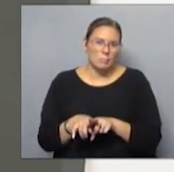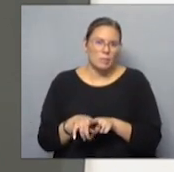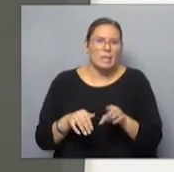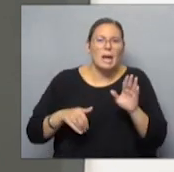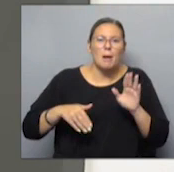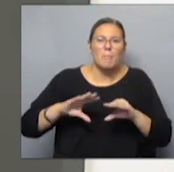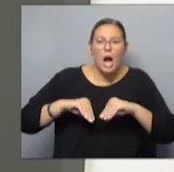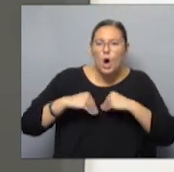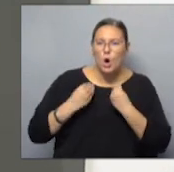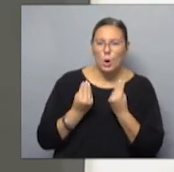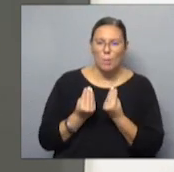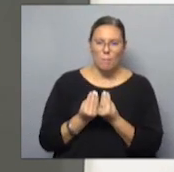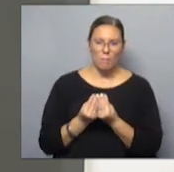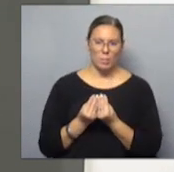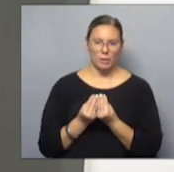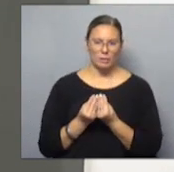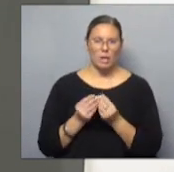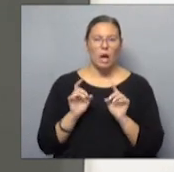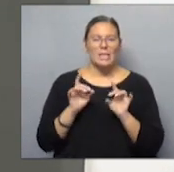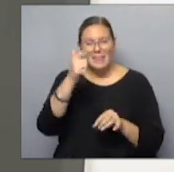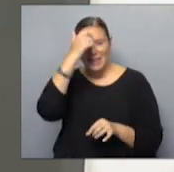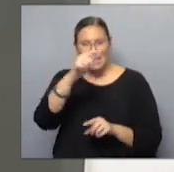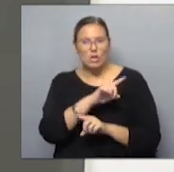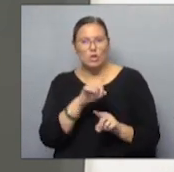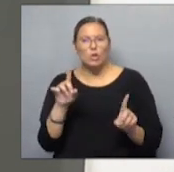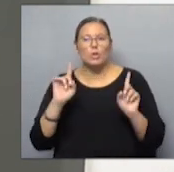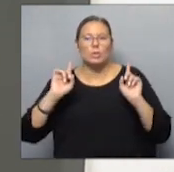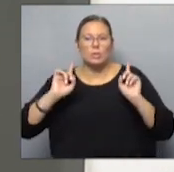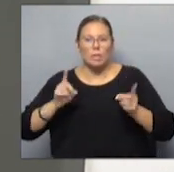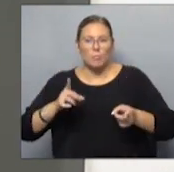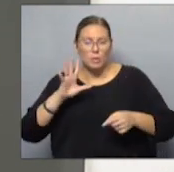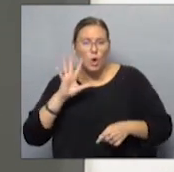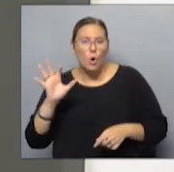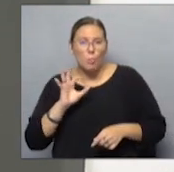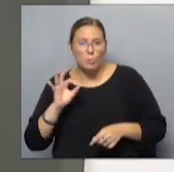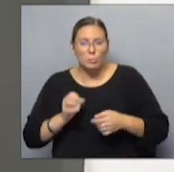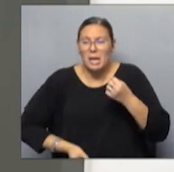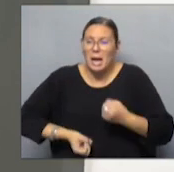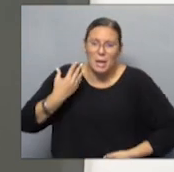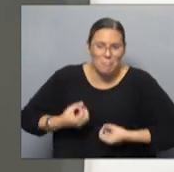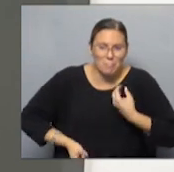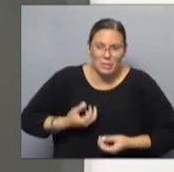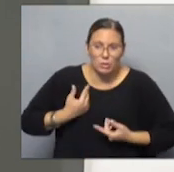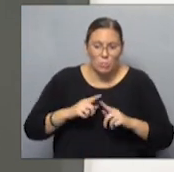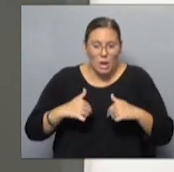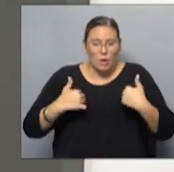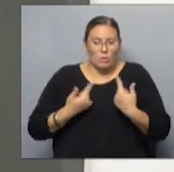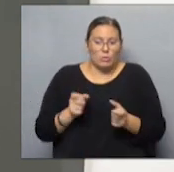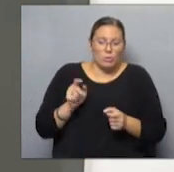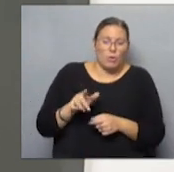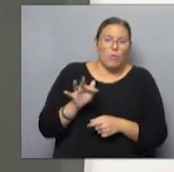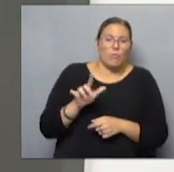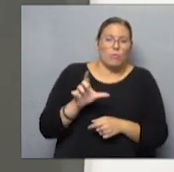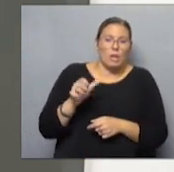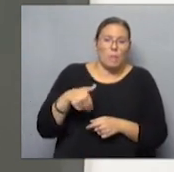las más completas a nivel no solo técnico, sino a nivel de posibilidad de expresión. Para nosotros el flamenco